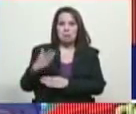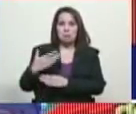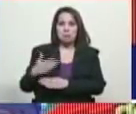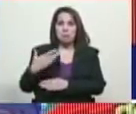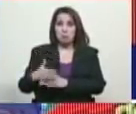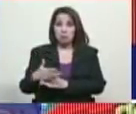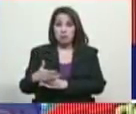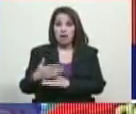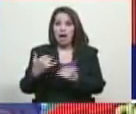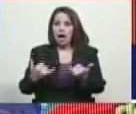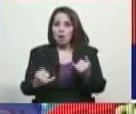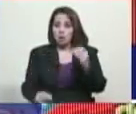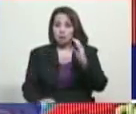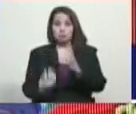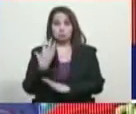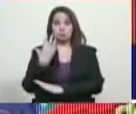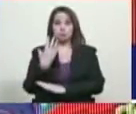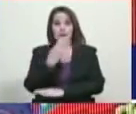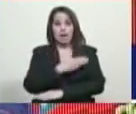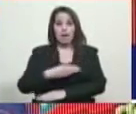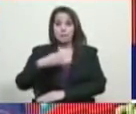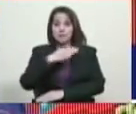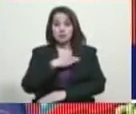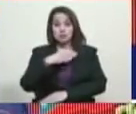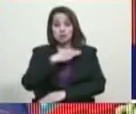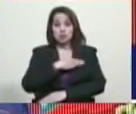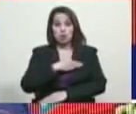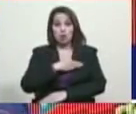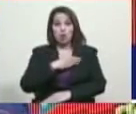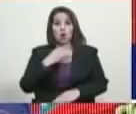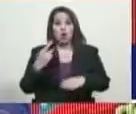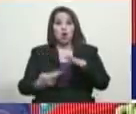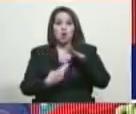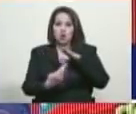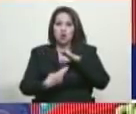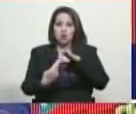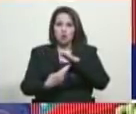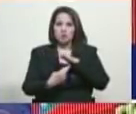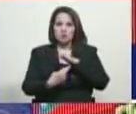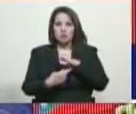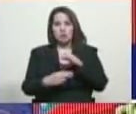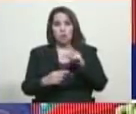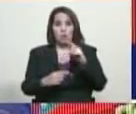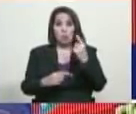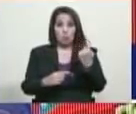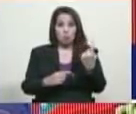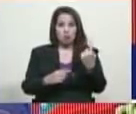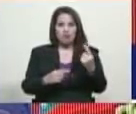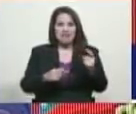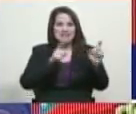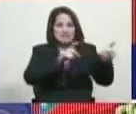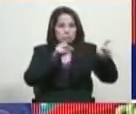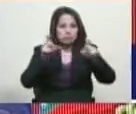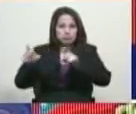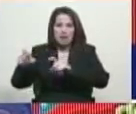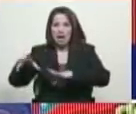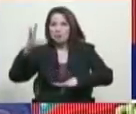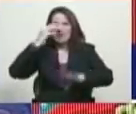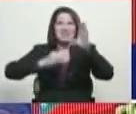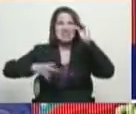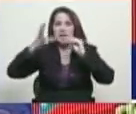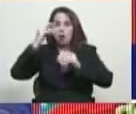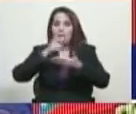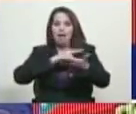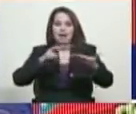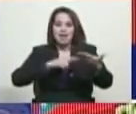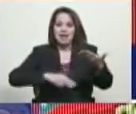Con la misión Robinson, que después se llamó Misión Robinson 1, se logró alfabetizar en aquel tiempo a más